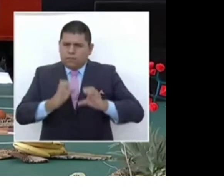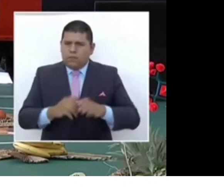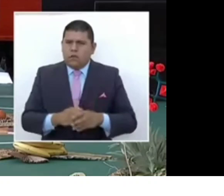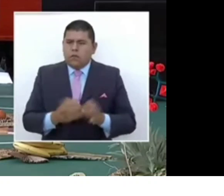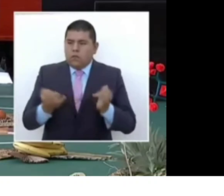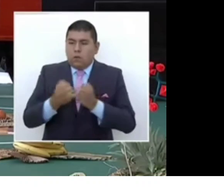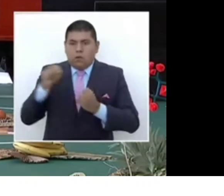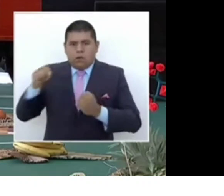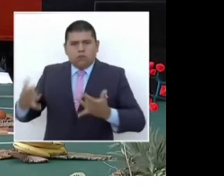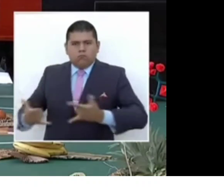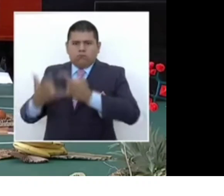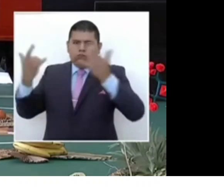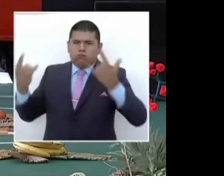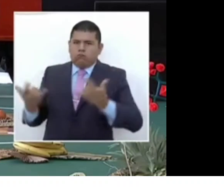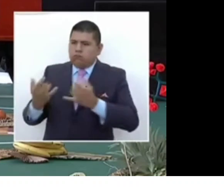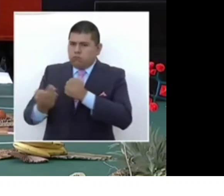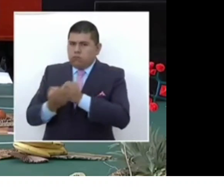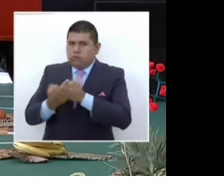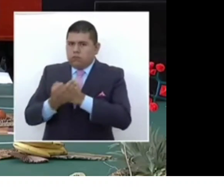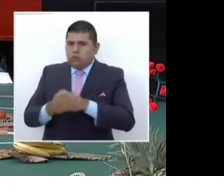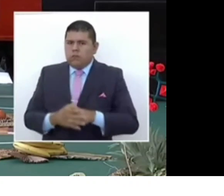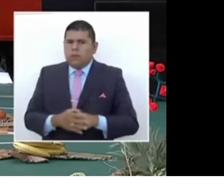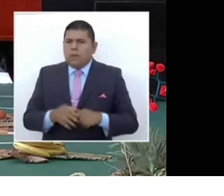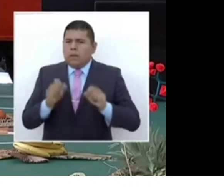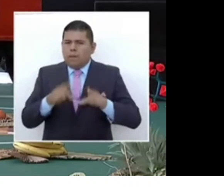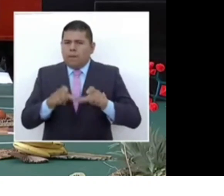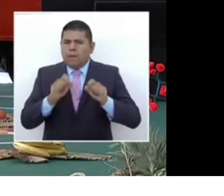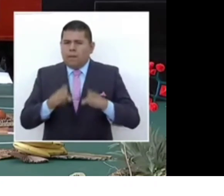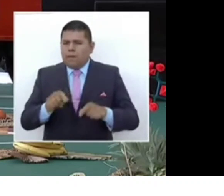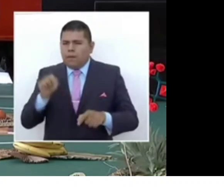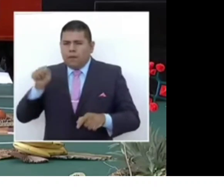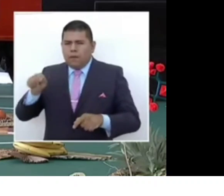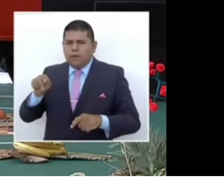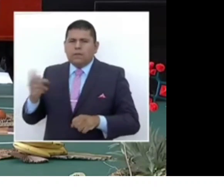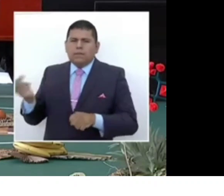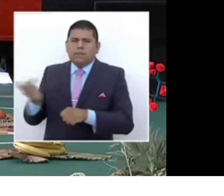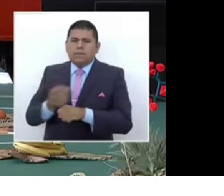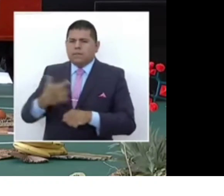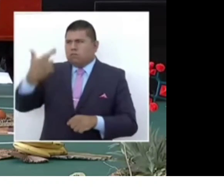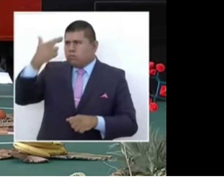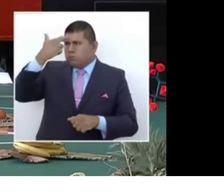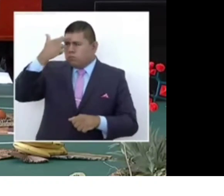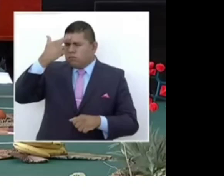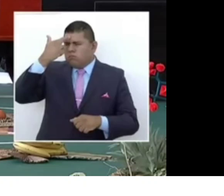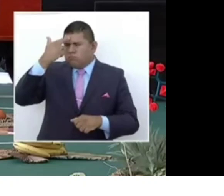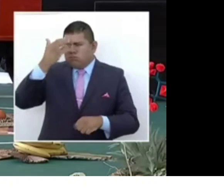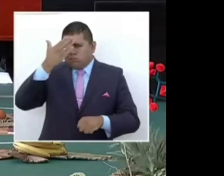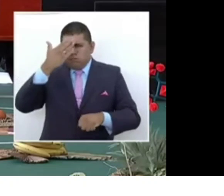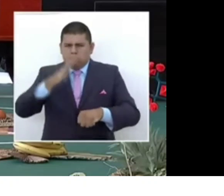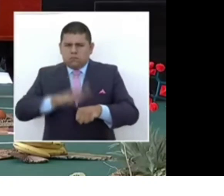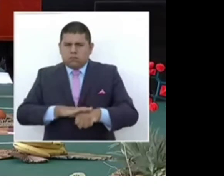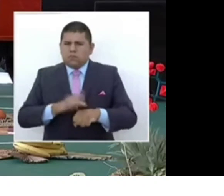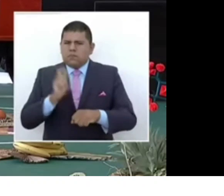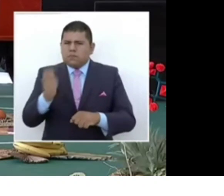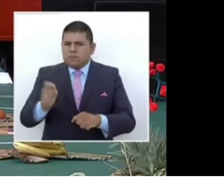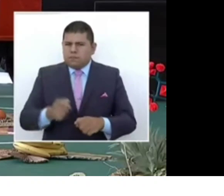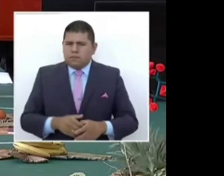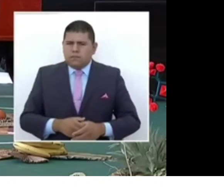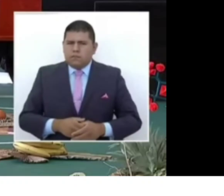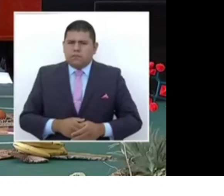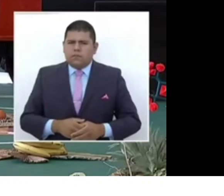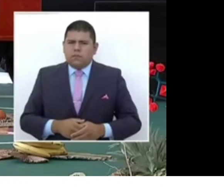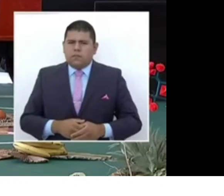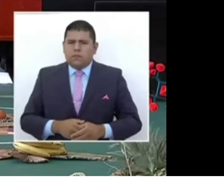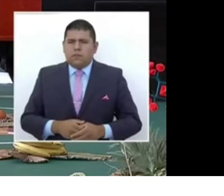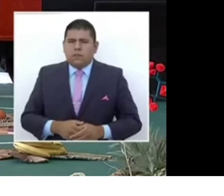de historia, y para recordar lo que era también la